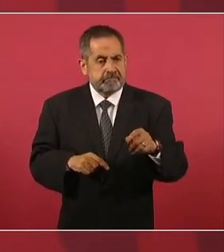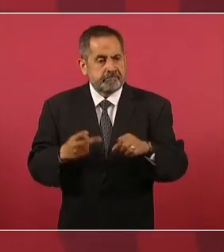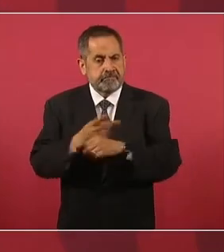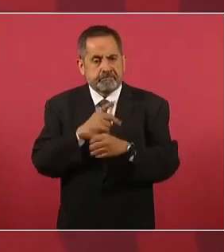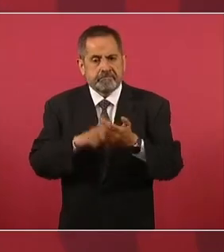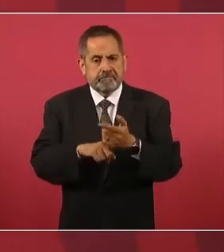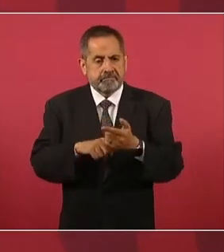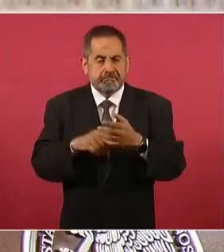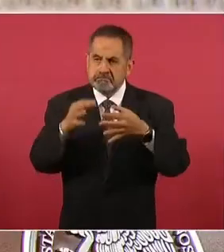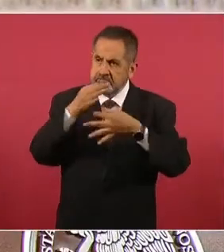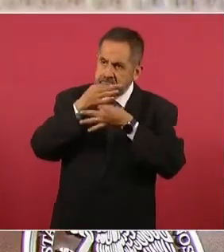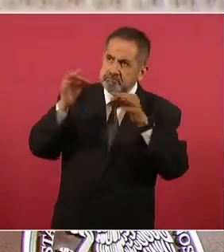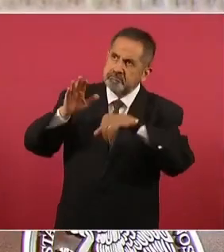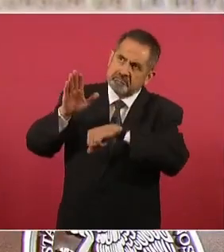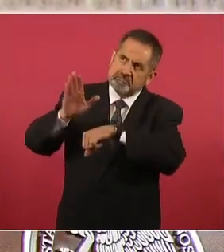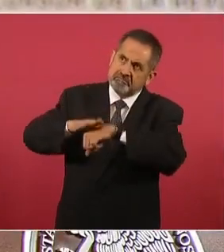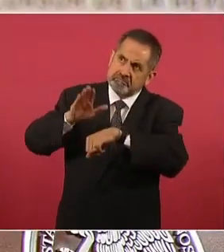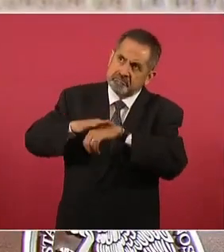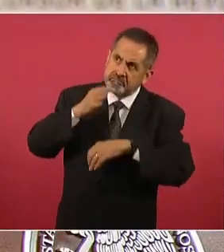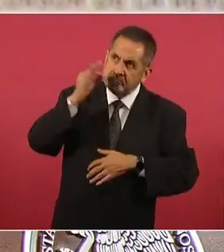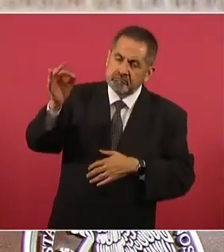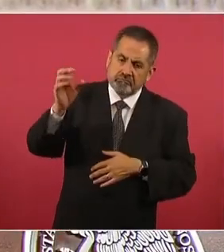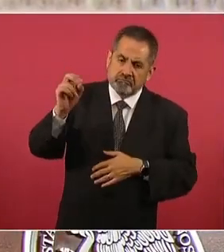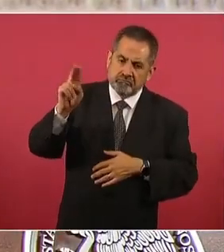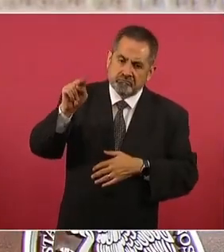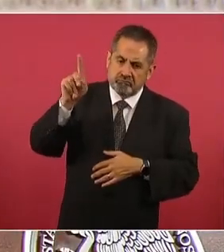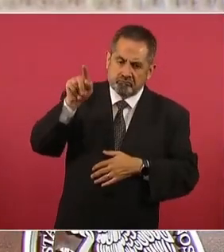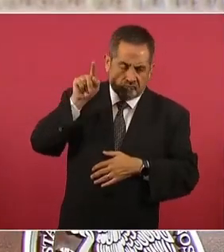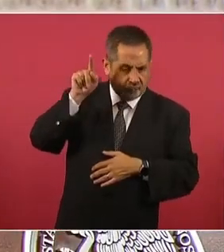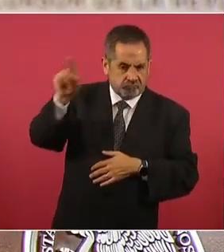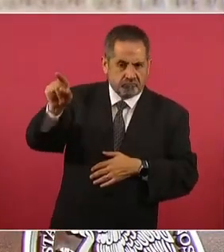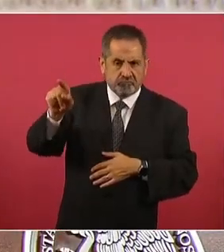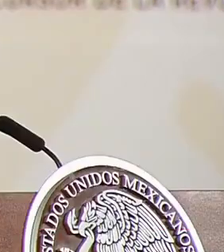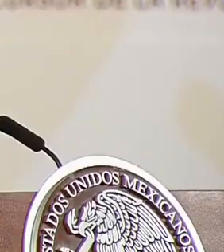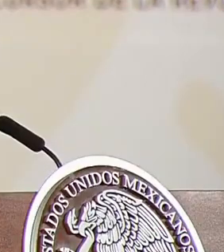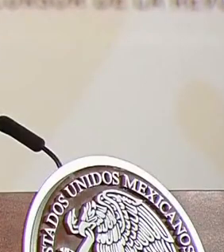haciendo el conocimiento de autoridades